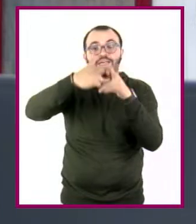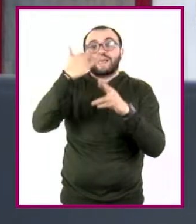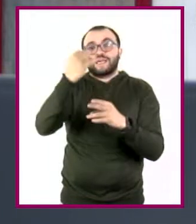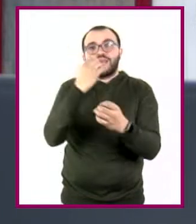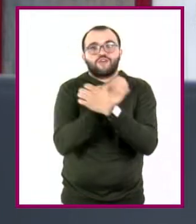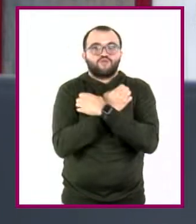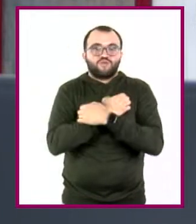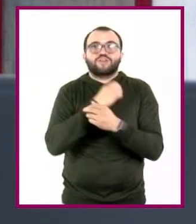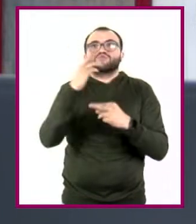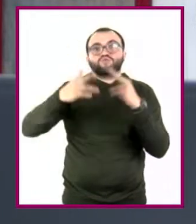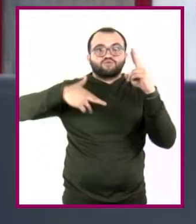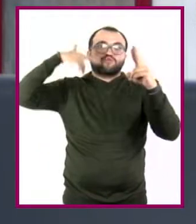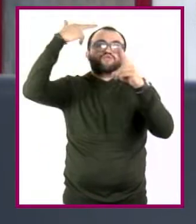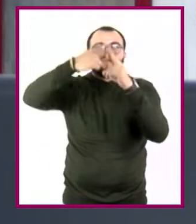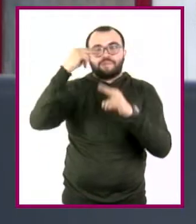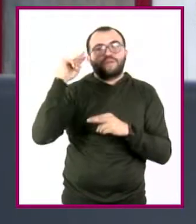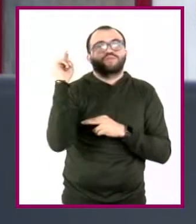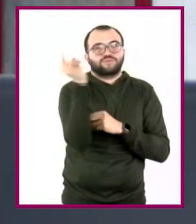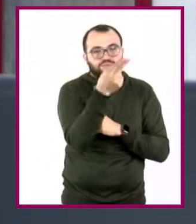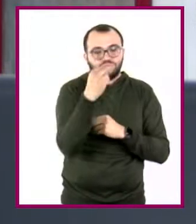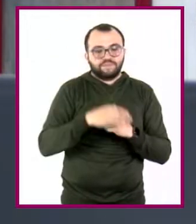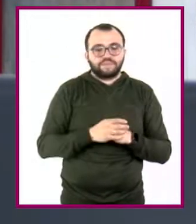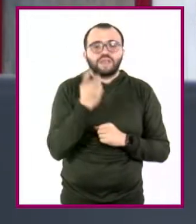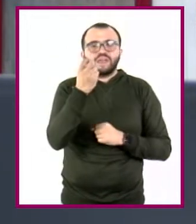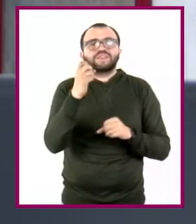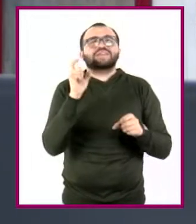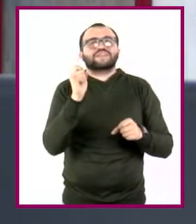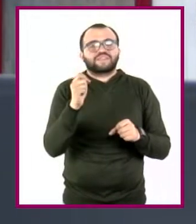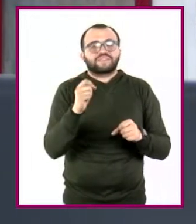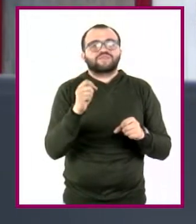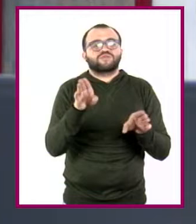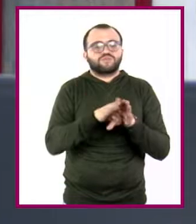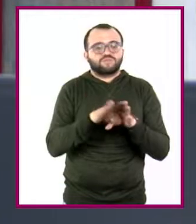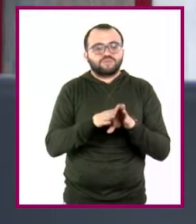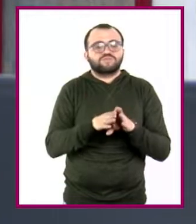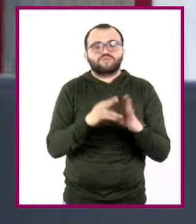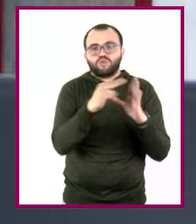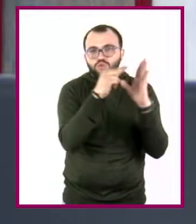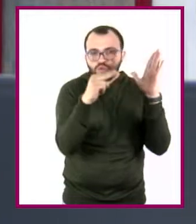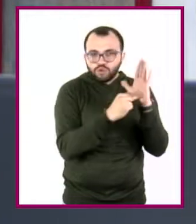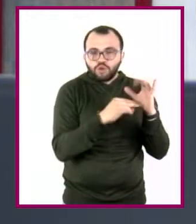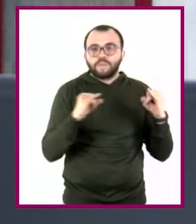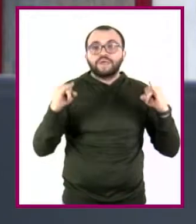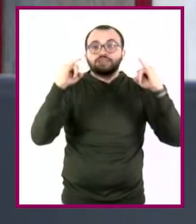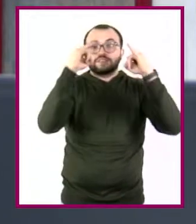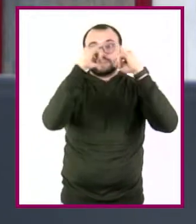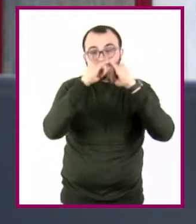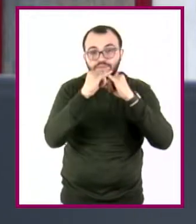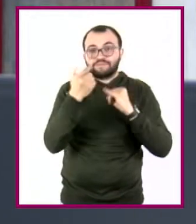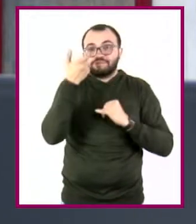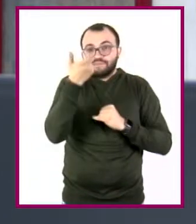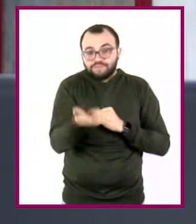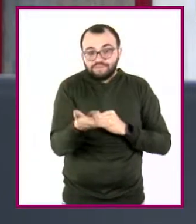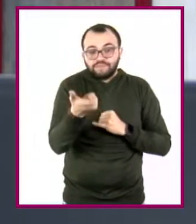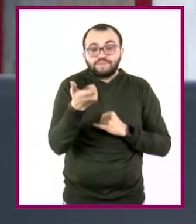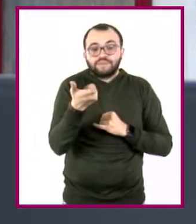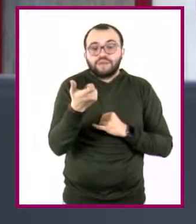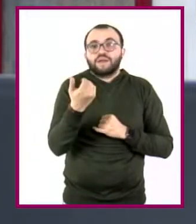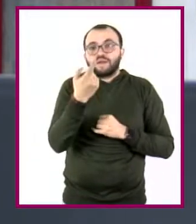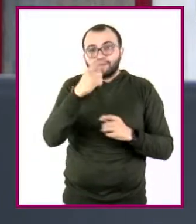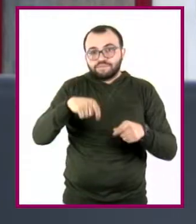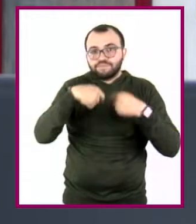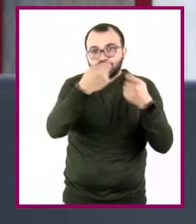superior. Este sistema se basa en las normas, instituciones, recursos y tecnologías destinados a ofrecer